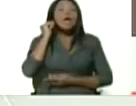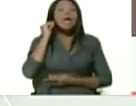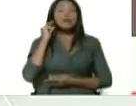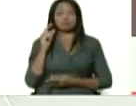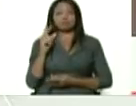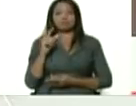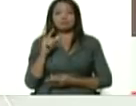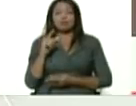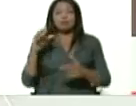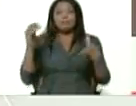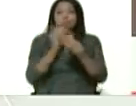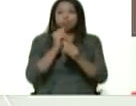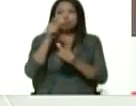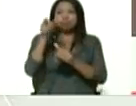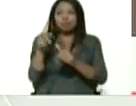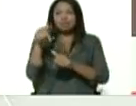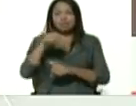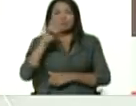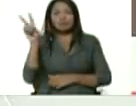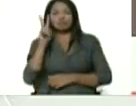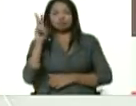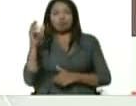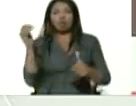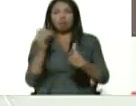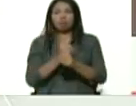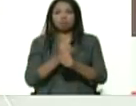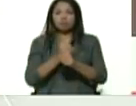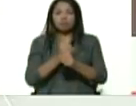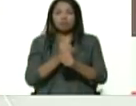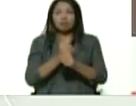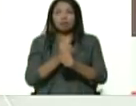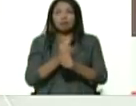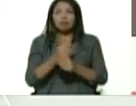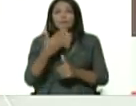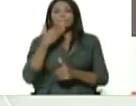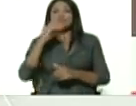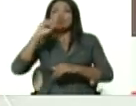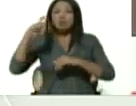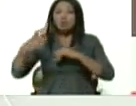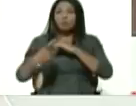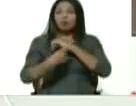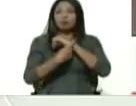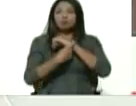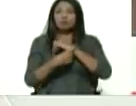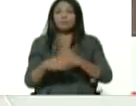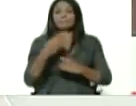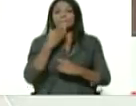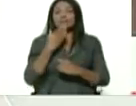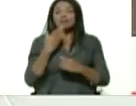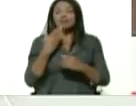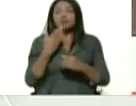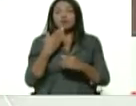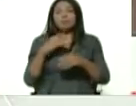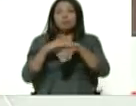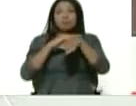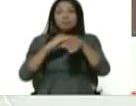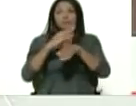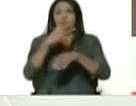capturada por las autoridades legítimas de Venezuela, se le iba a pedir a Juan Guaidó. Pido permiso para no